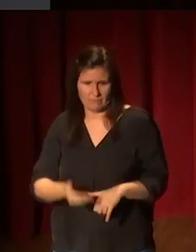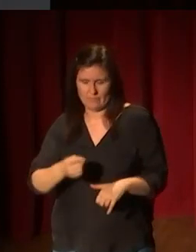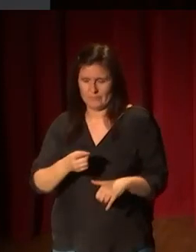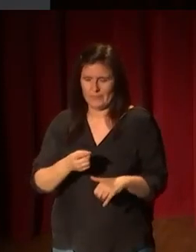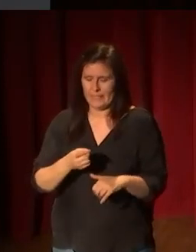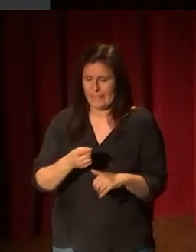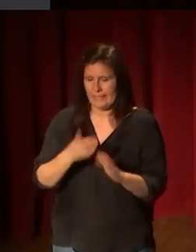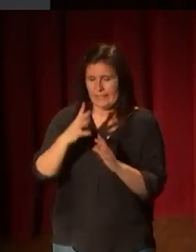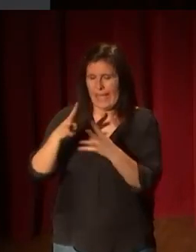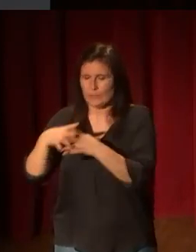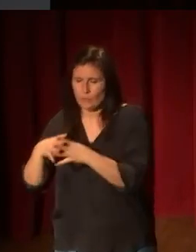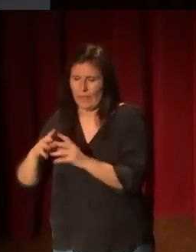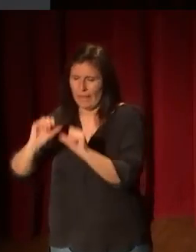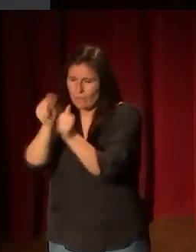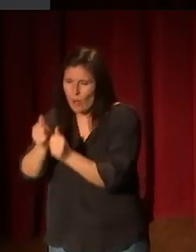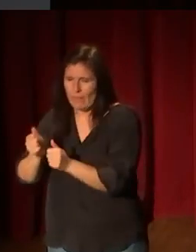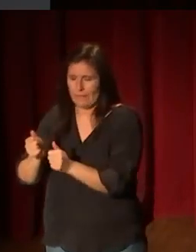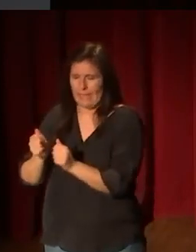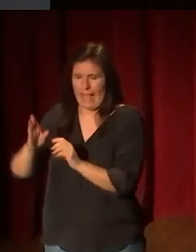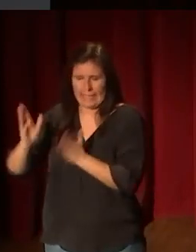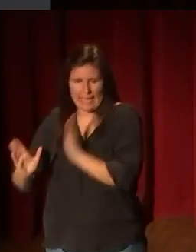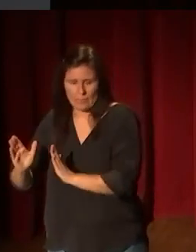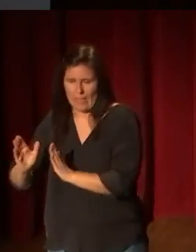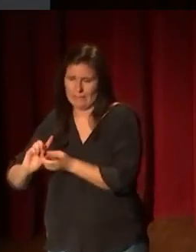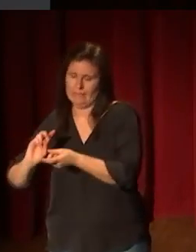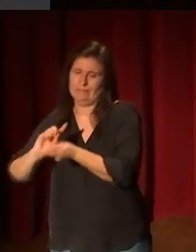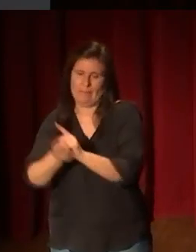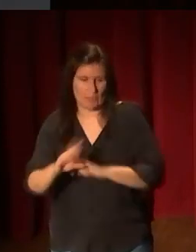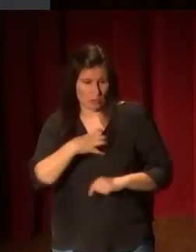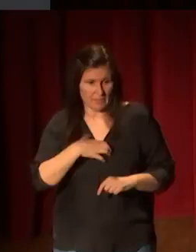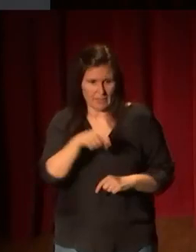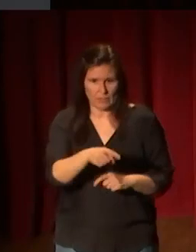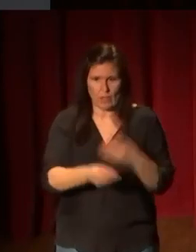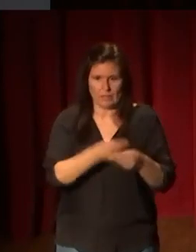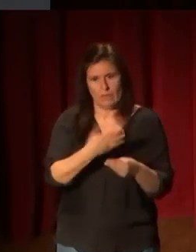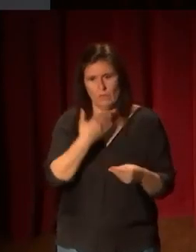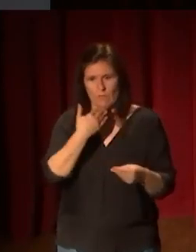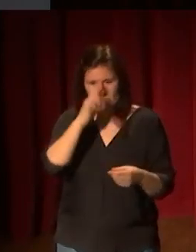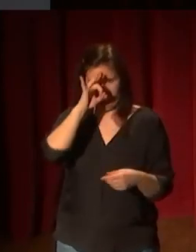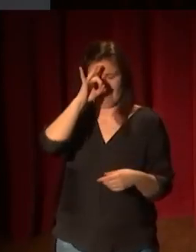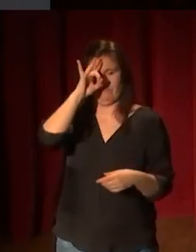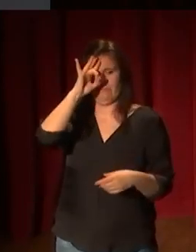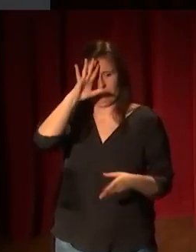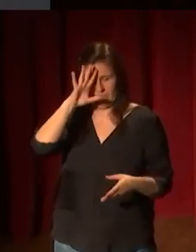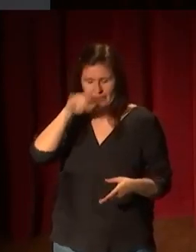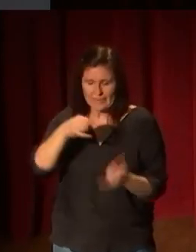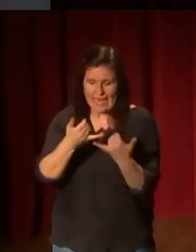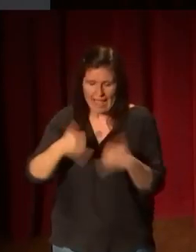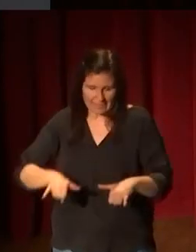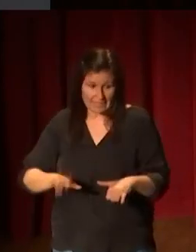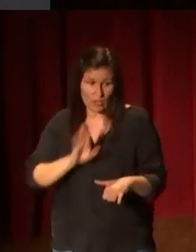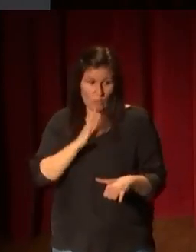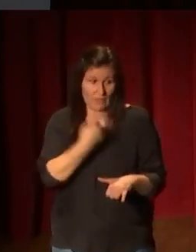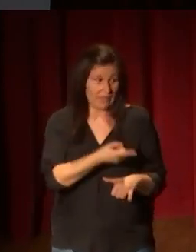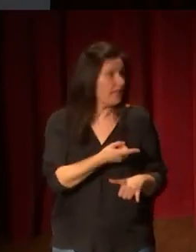y la imposibilidad de modificarla provocando en los espectadores una mezcla de asombro y de admiración la fiesta como